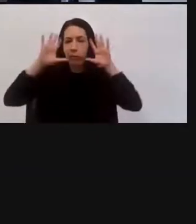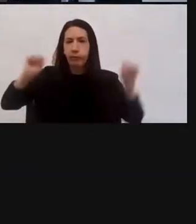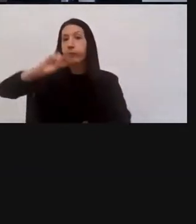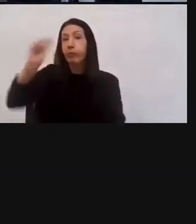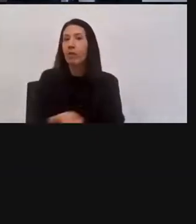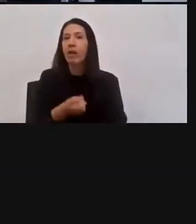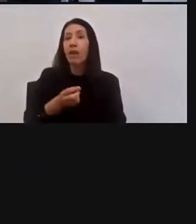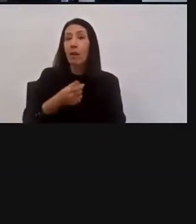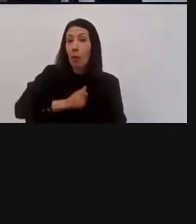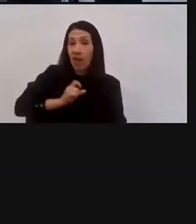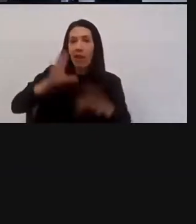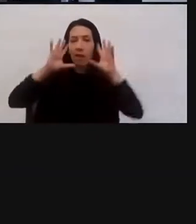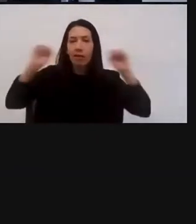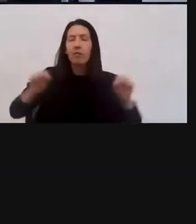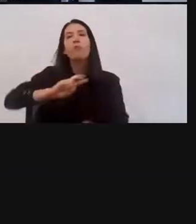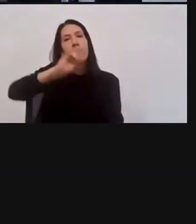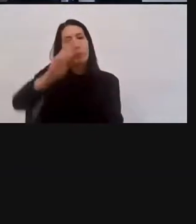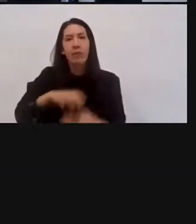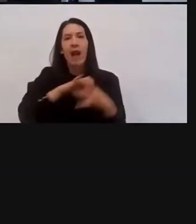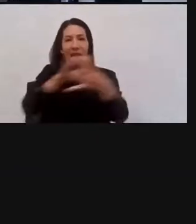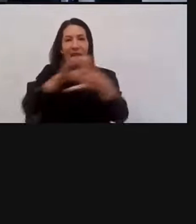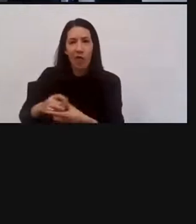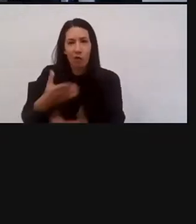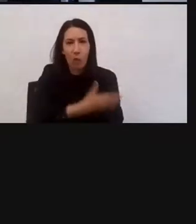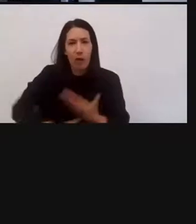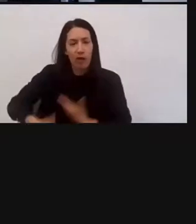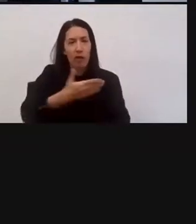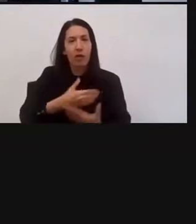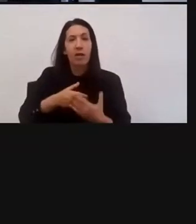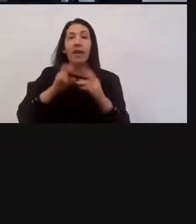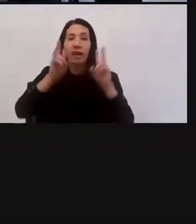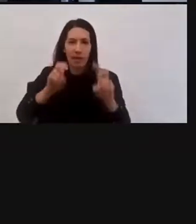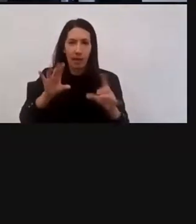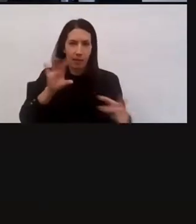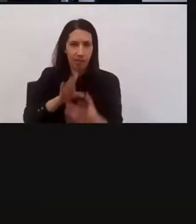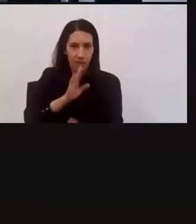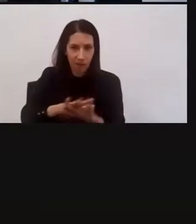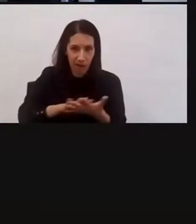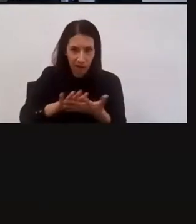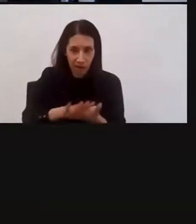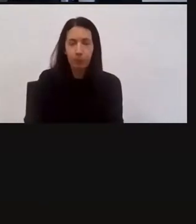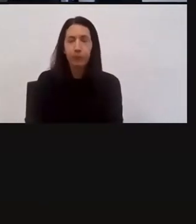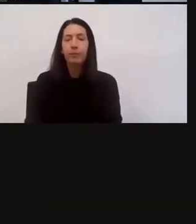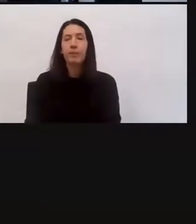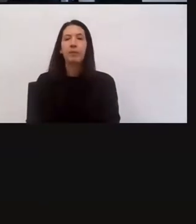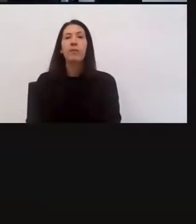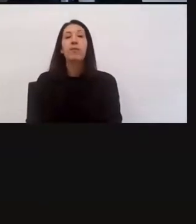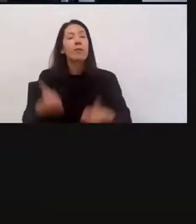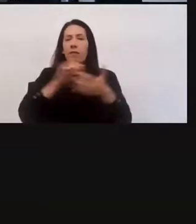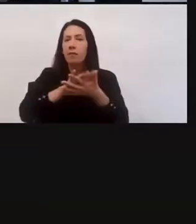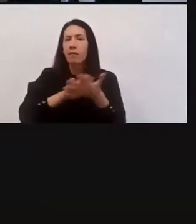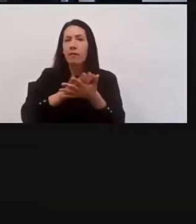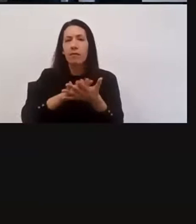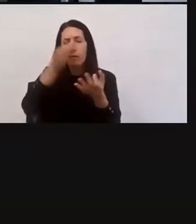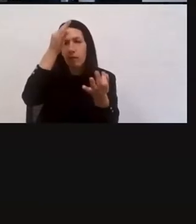aliados necesarios y cooperadores necesarios, como se dice jurídicamente, en este tipo de cuestiones, ¿no? Para abordar con mayor detalle